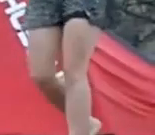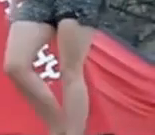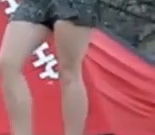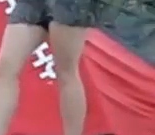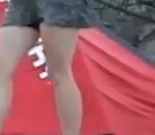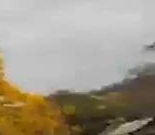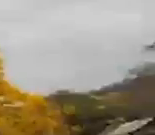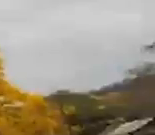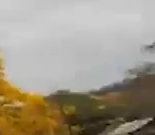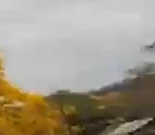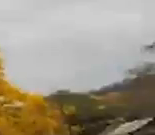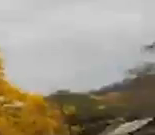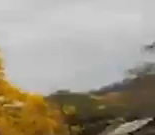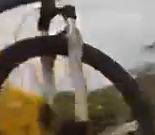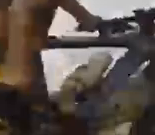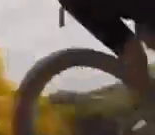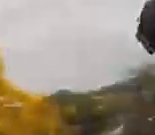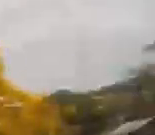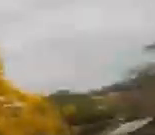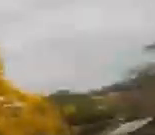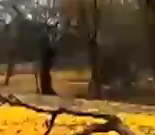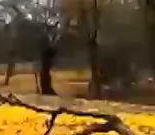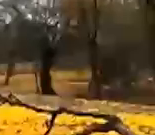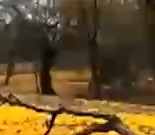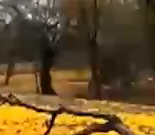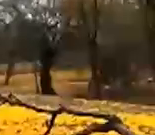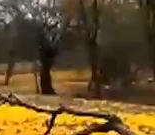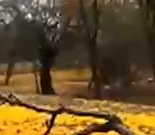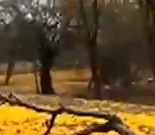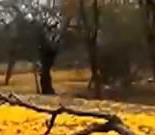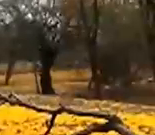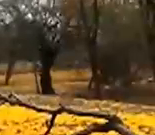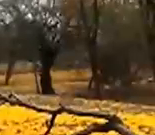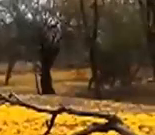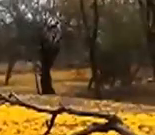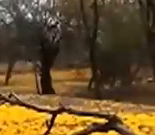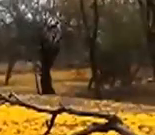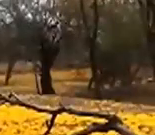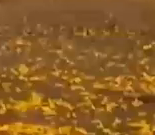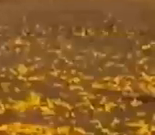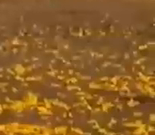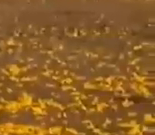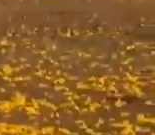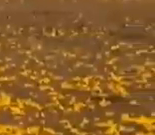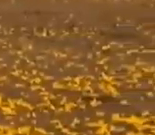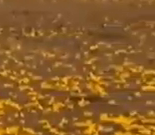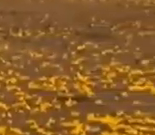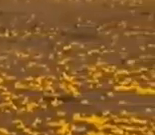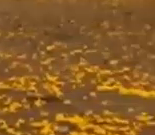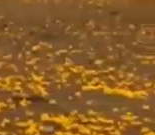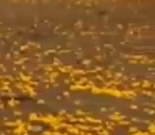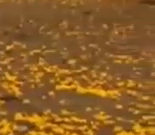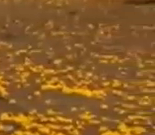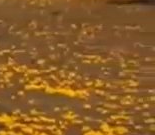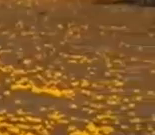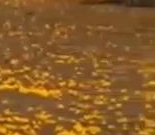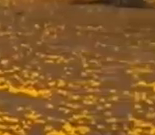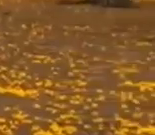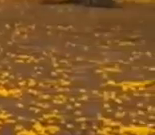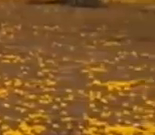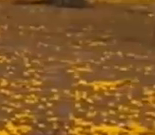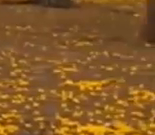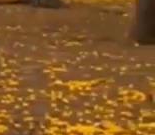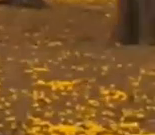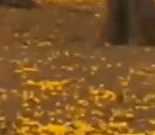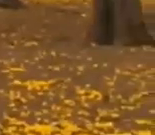más, que sigan viniendo a disfrutar de esa maravilla que tenemos. Si usted desea observar esta maravilla natural, no lo dude, visite Loja y